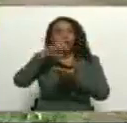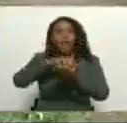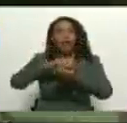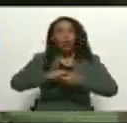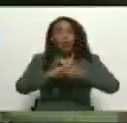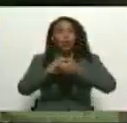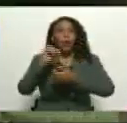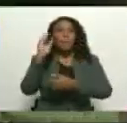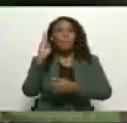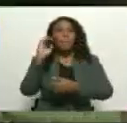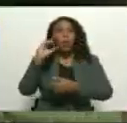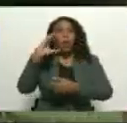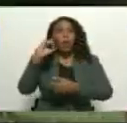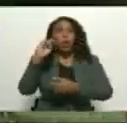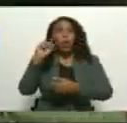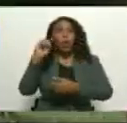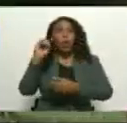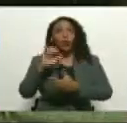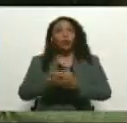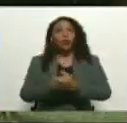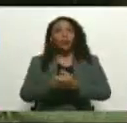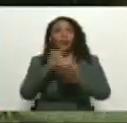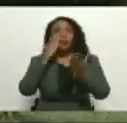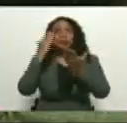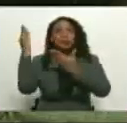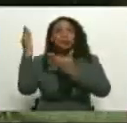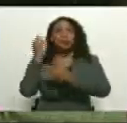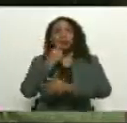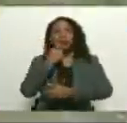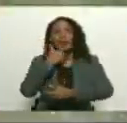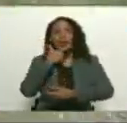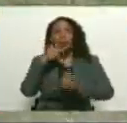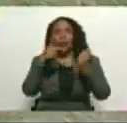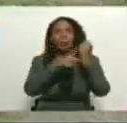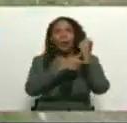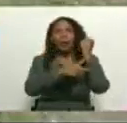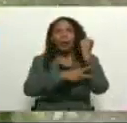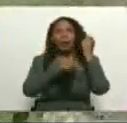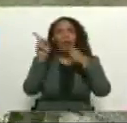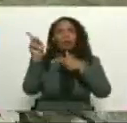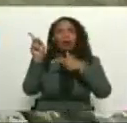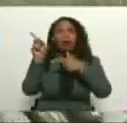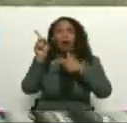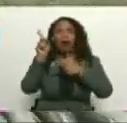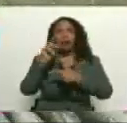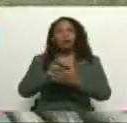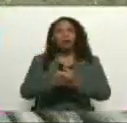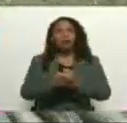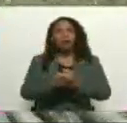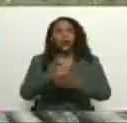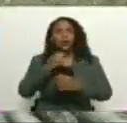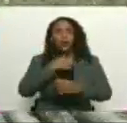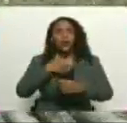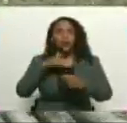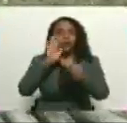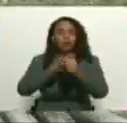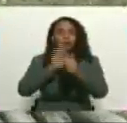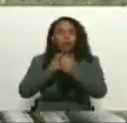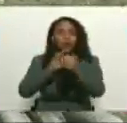Boconó. Sí, correcto, en Boconó. La belleza de Boconó, sí. De verdad. Yo quisiera que le dieran un micrófono al ministro Josué